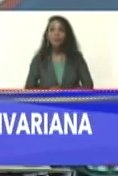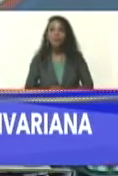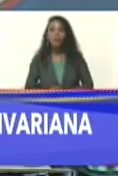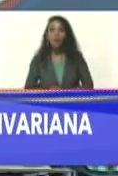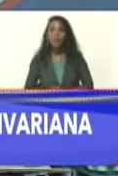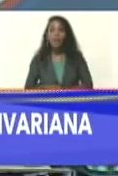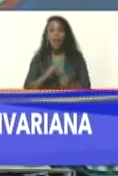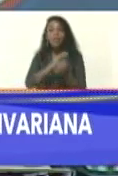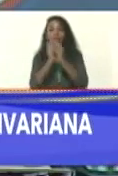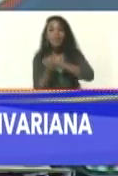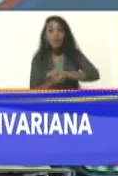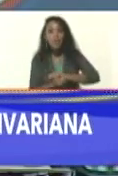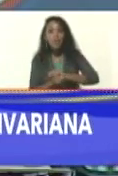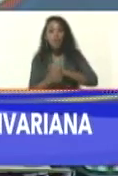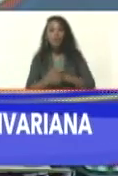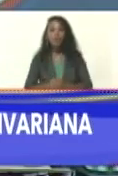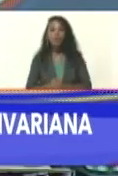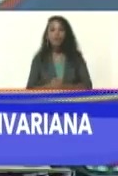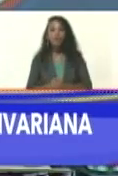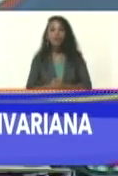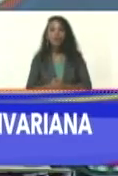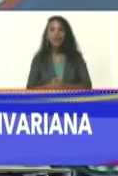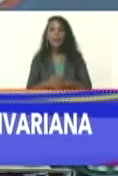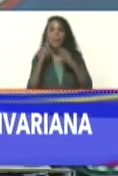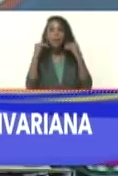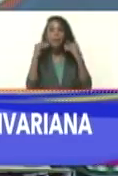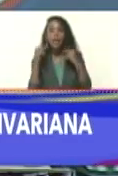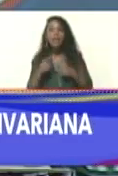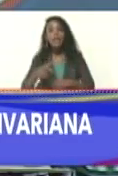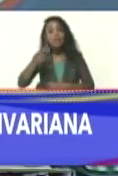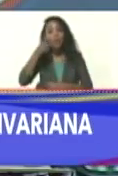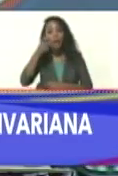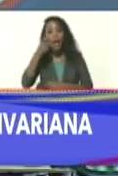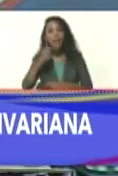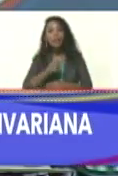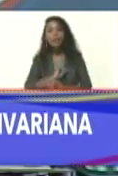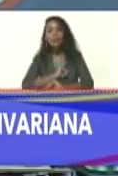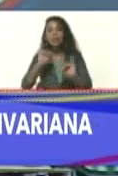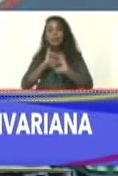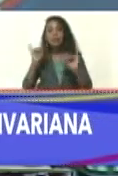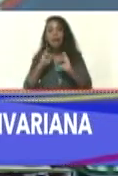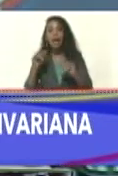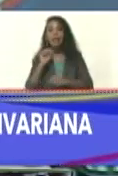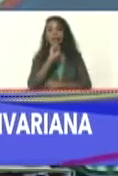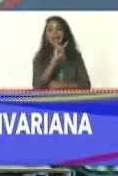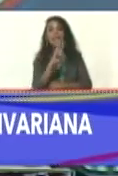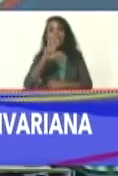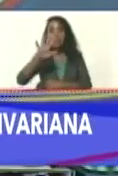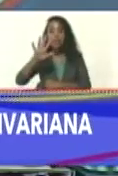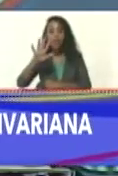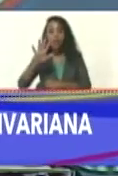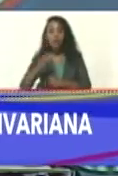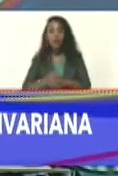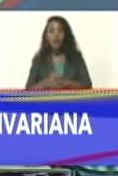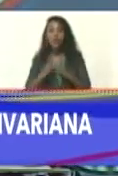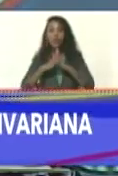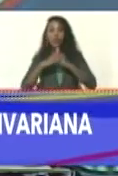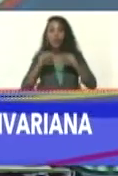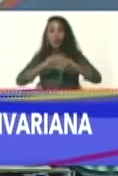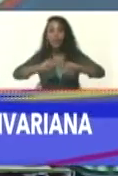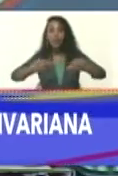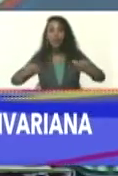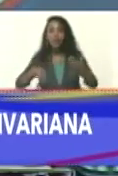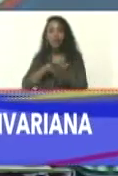y la transformación de la Universidad Nacional Experimental de la Seguridad, que ya estamos en 35 sedes en todo el territorio